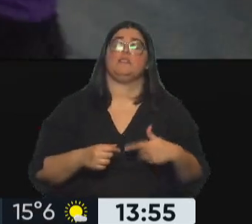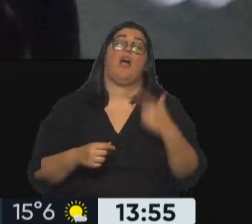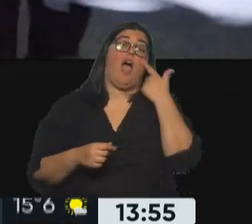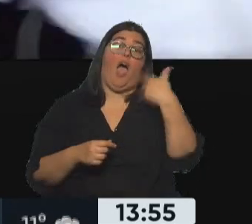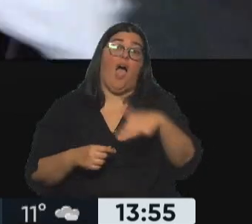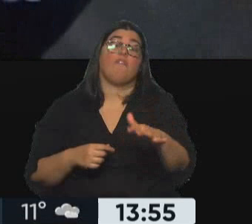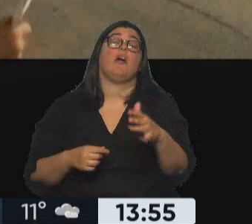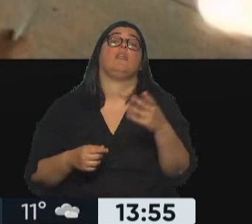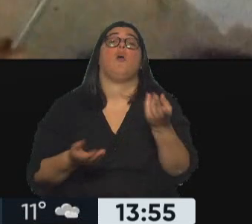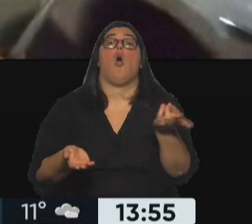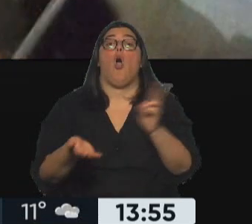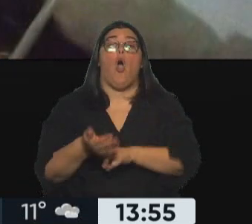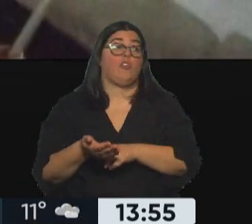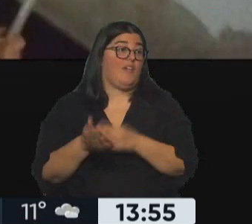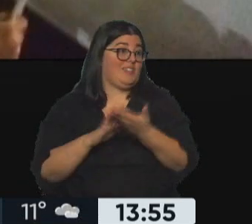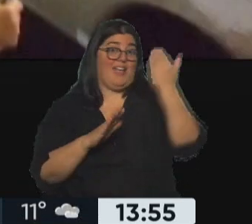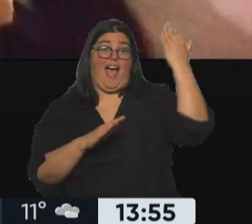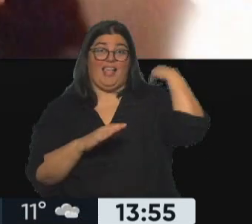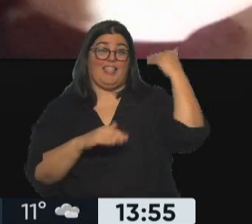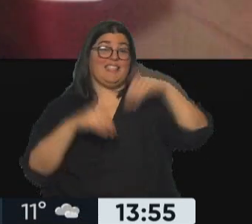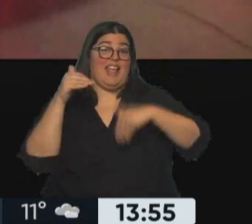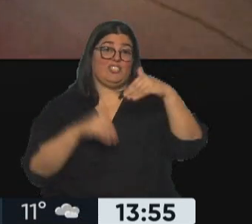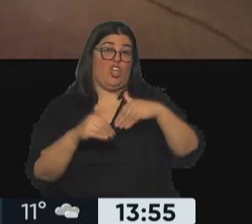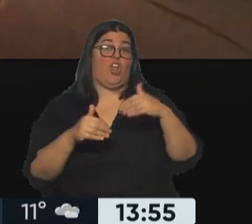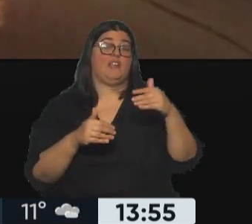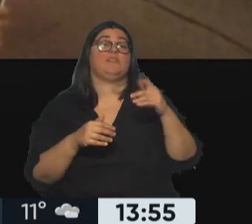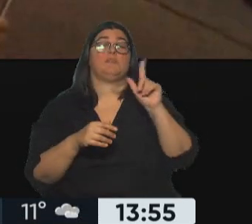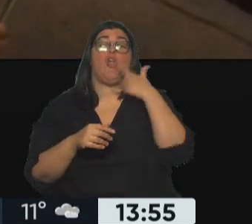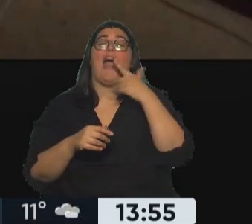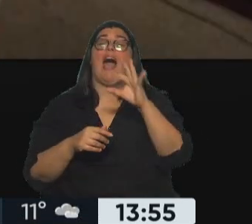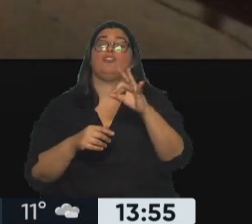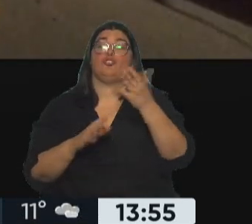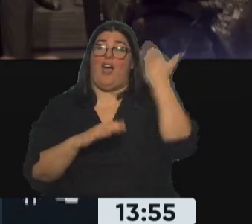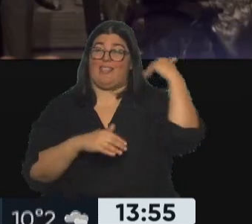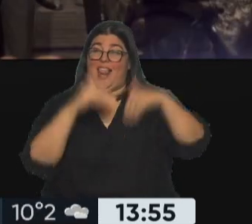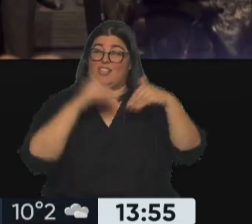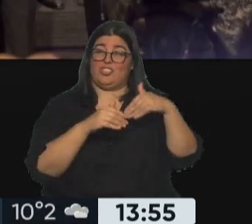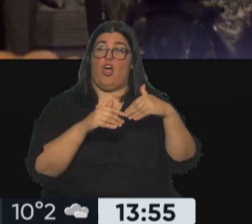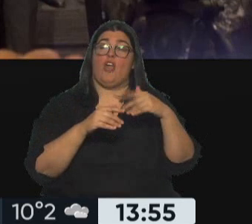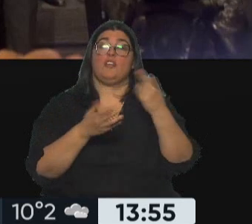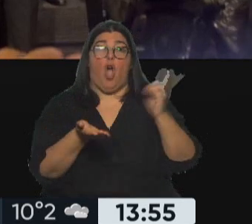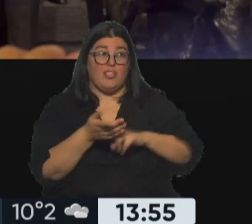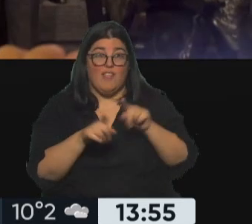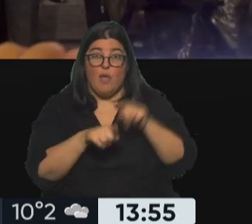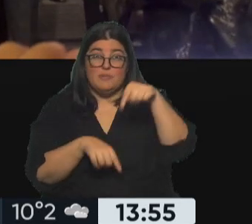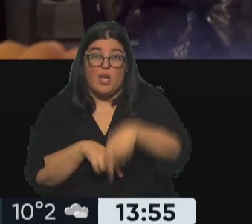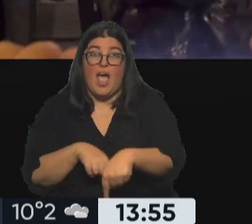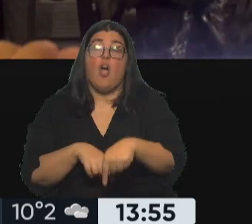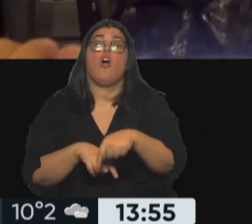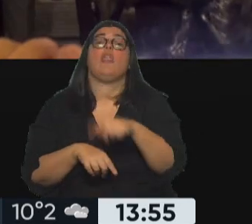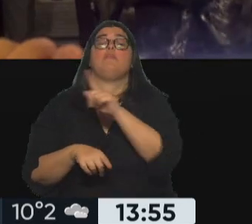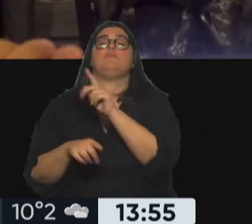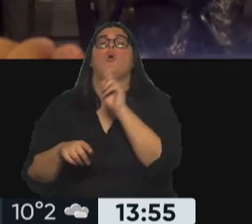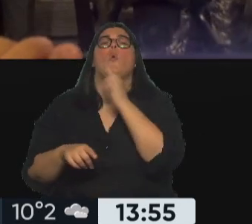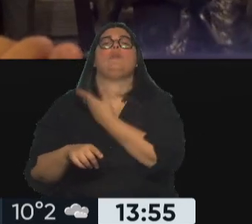se reedite el mismo escenario de las últimas elecciones en las cuales fue electo Lasso, donde recordemos también a Andrés Arauz, quien es ahora candidato a vicepresidente de